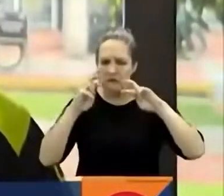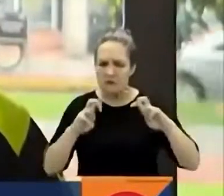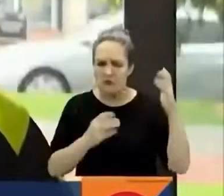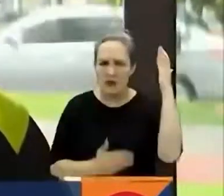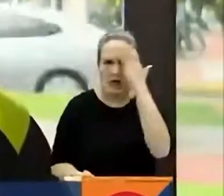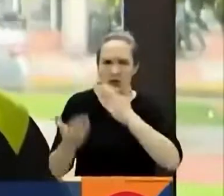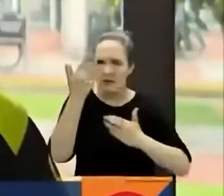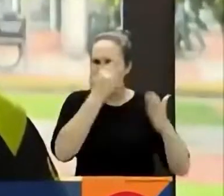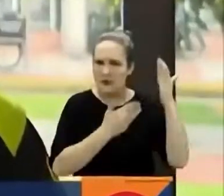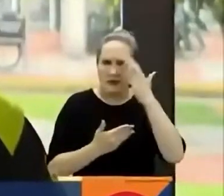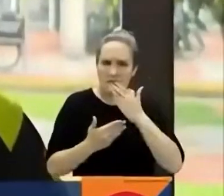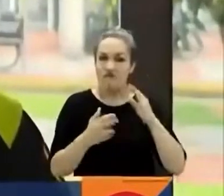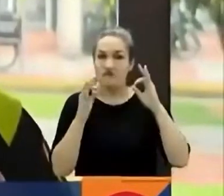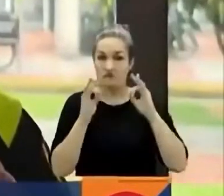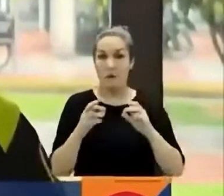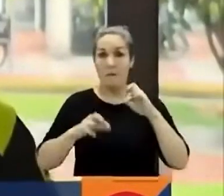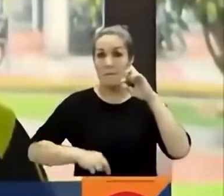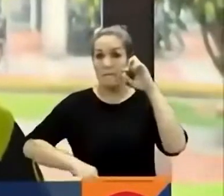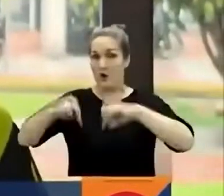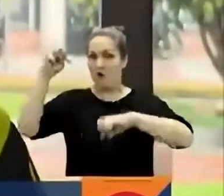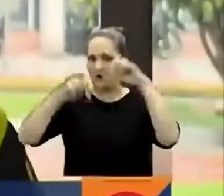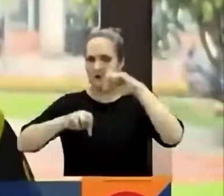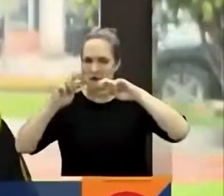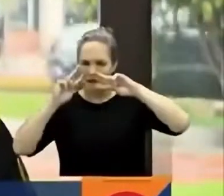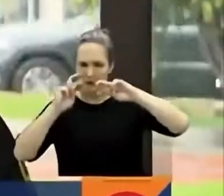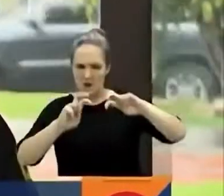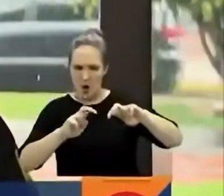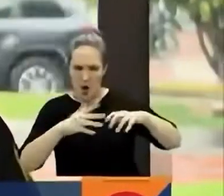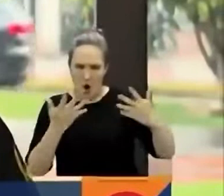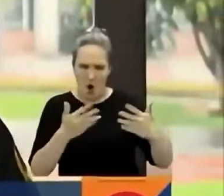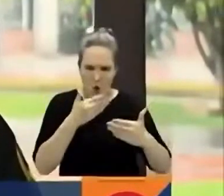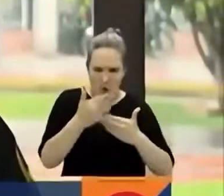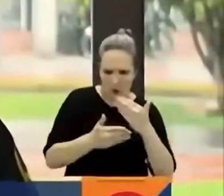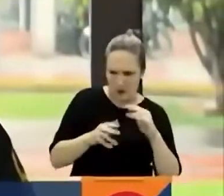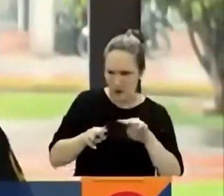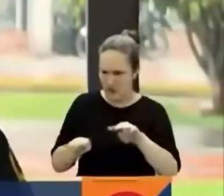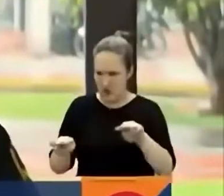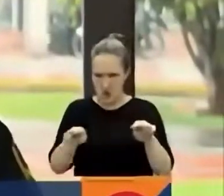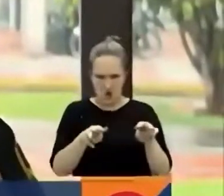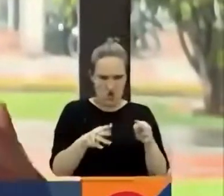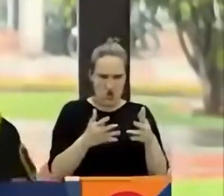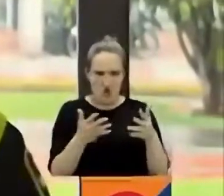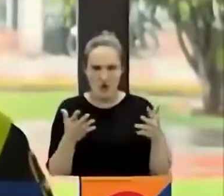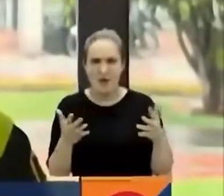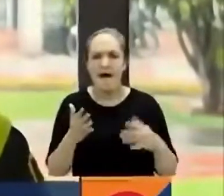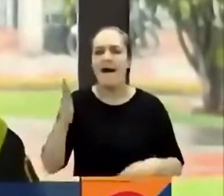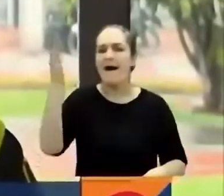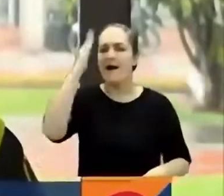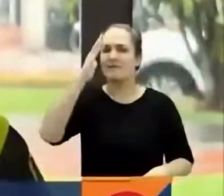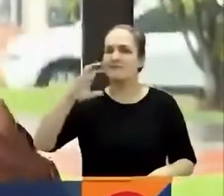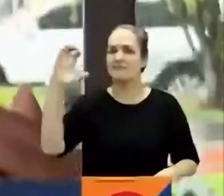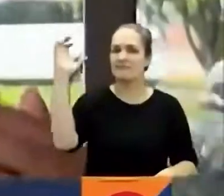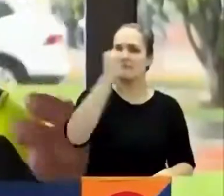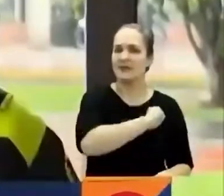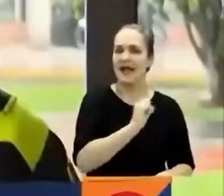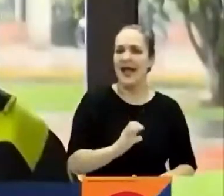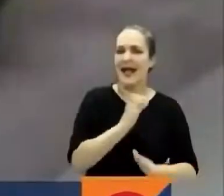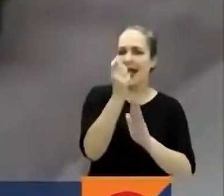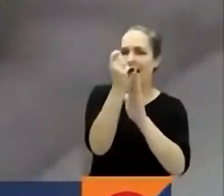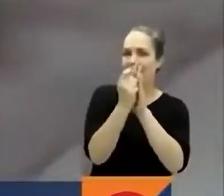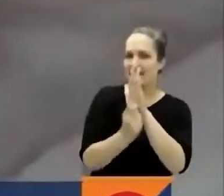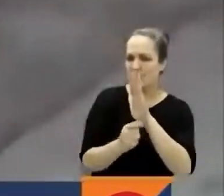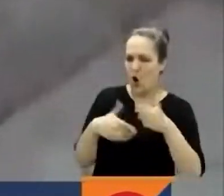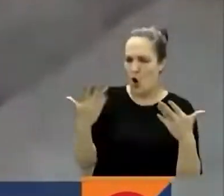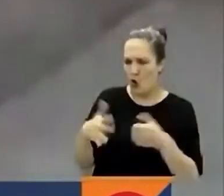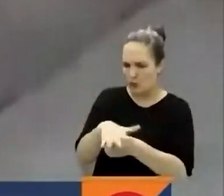en forma profesional, con seguimientos especializados, y eso nos permite tener la caracterización del fenómeno para poder